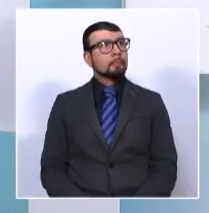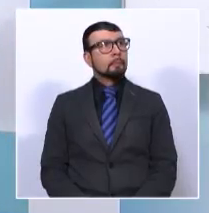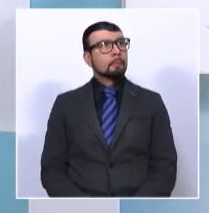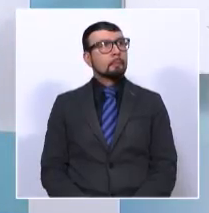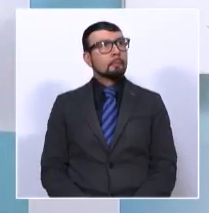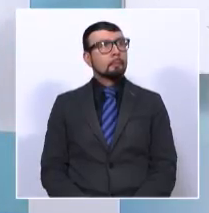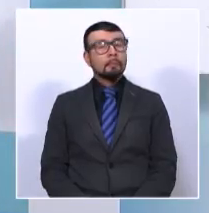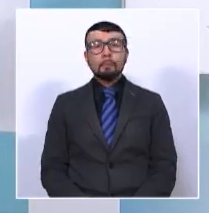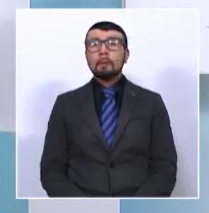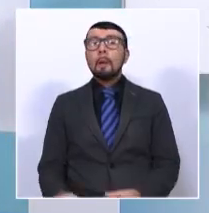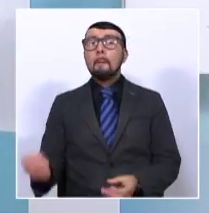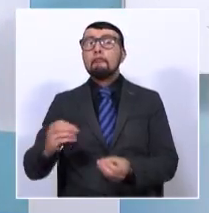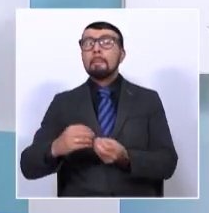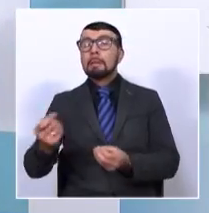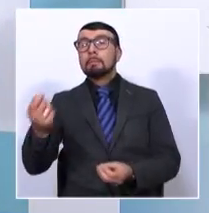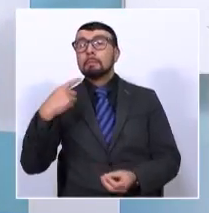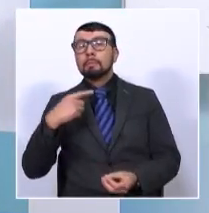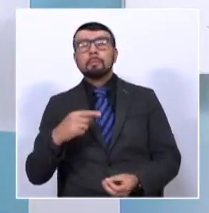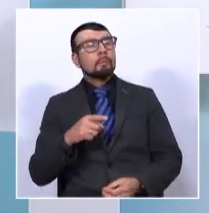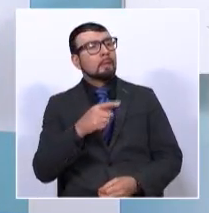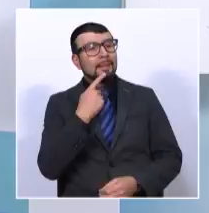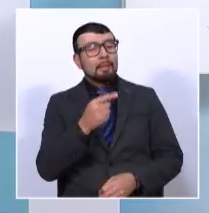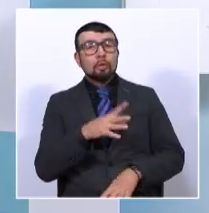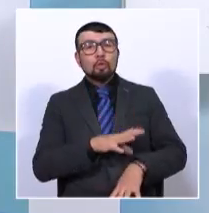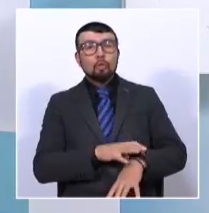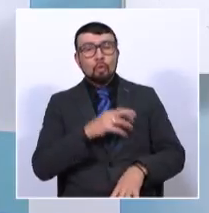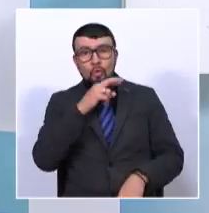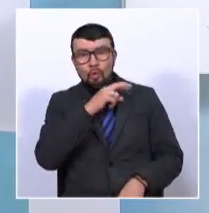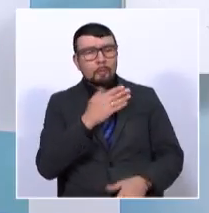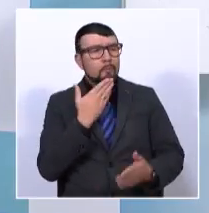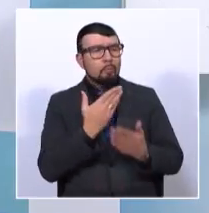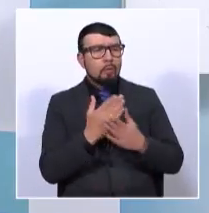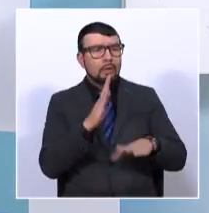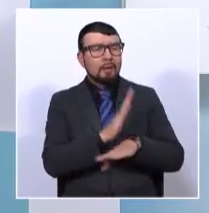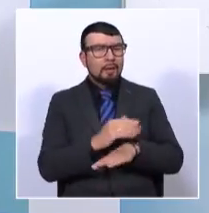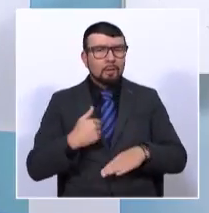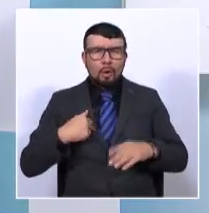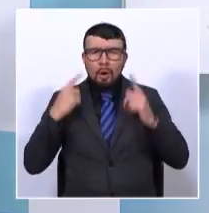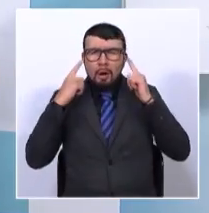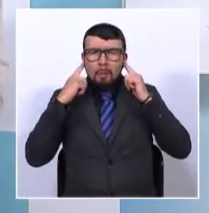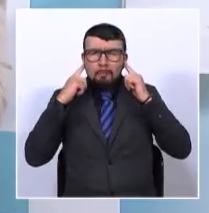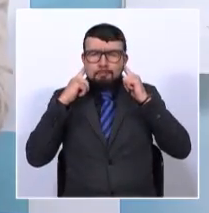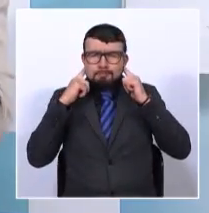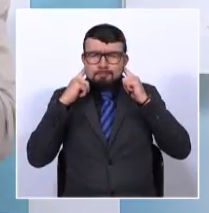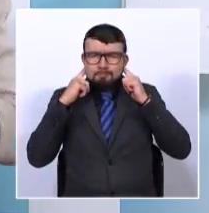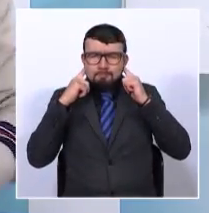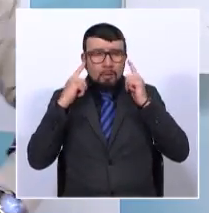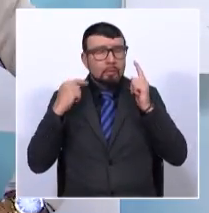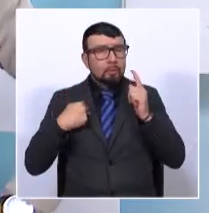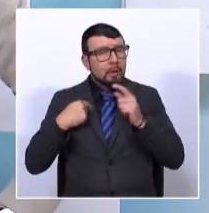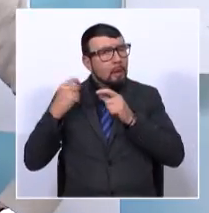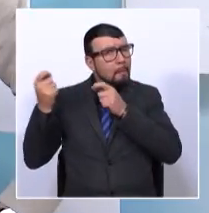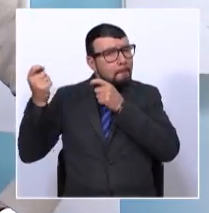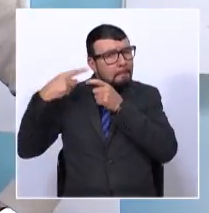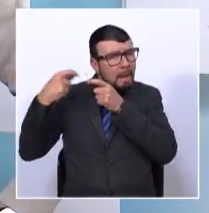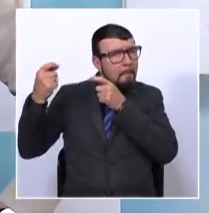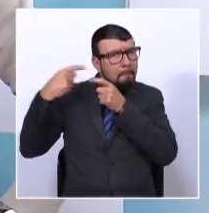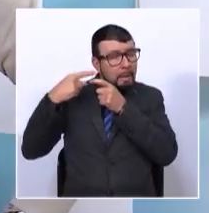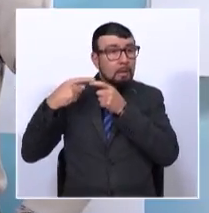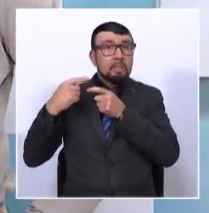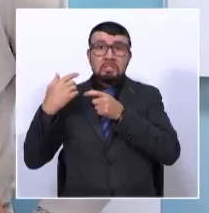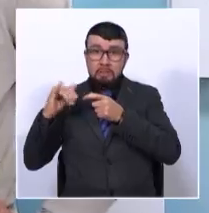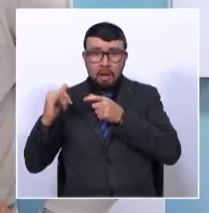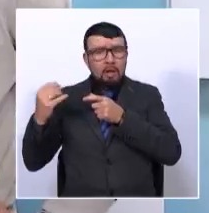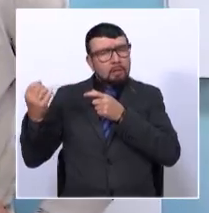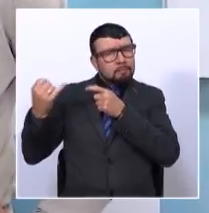Vamos con más preguntas. Doctor Rojas, buenas tardes. Resulta que tengo los oídos tapados de cera. Ya me hicieron el lavado de